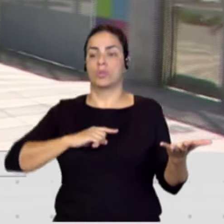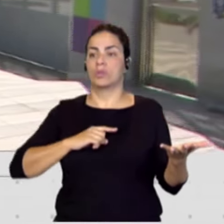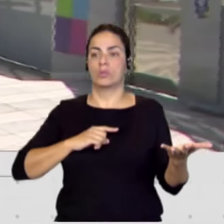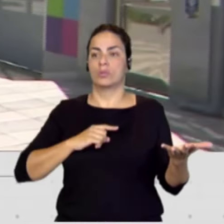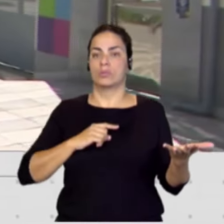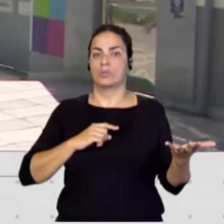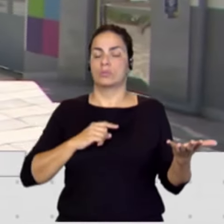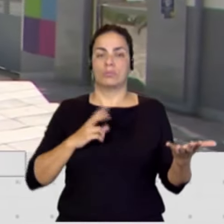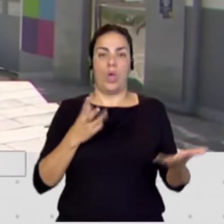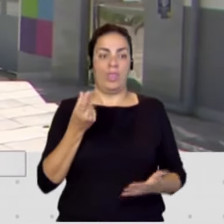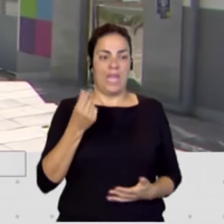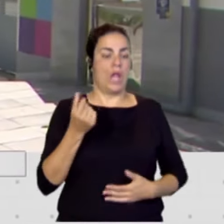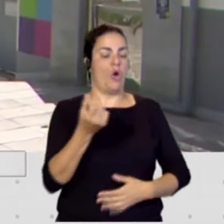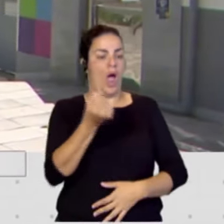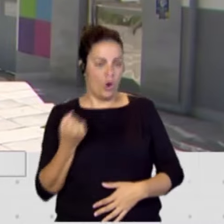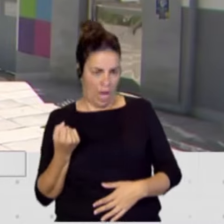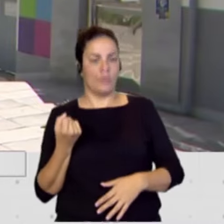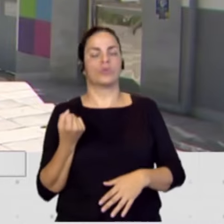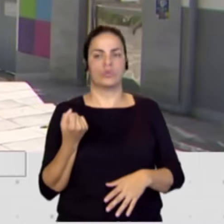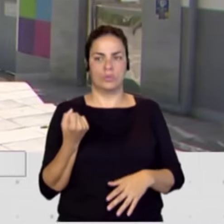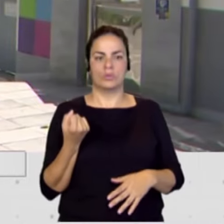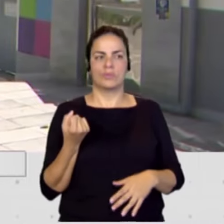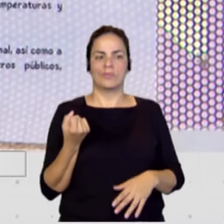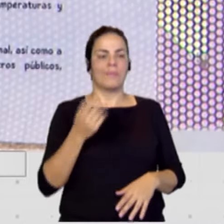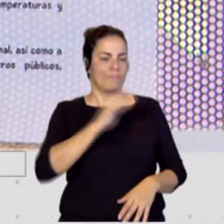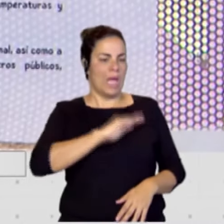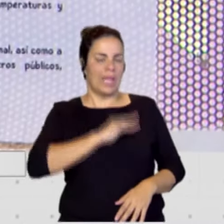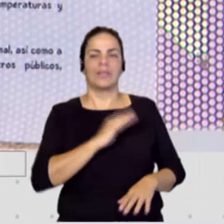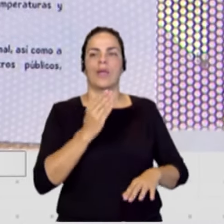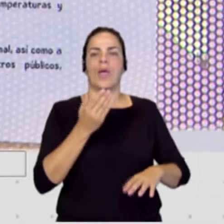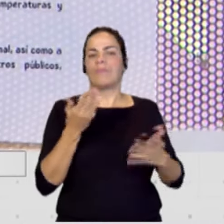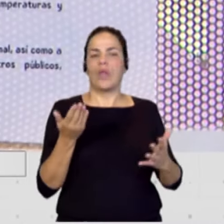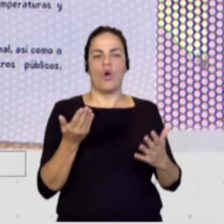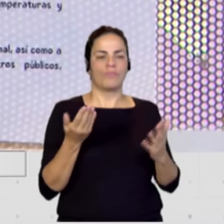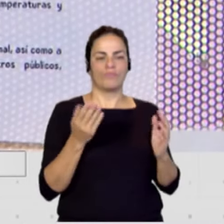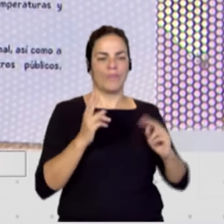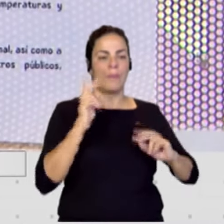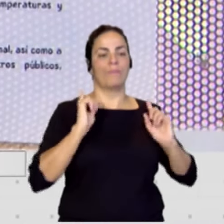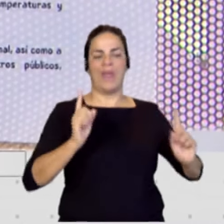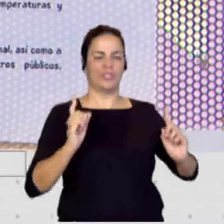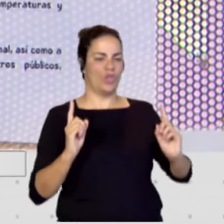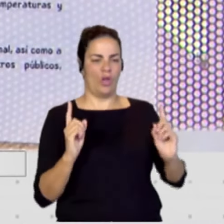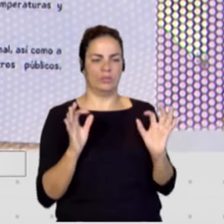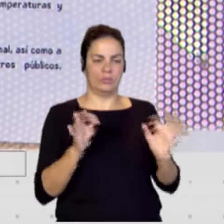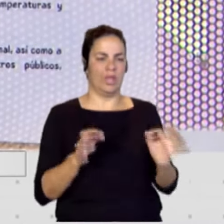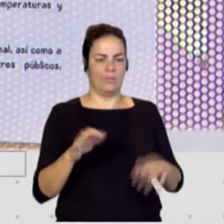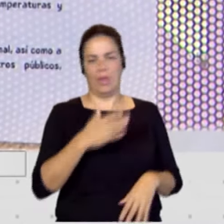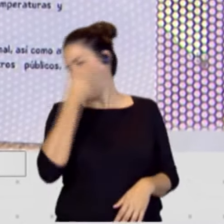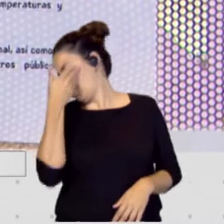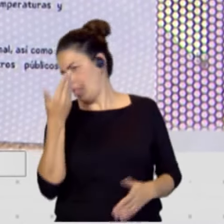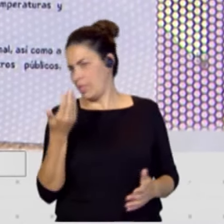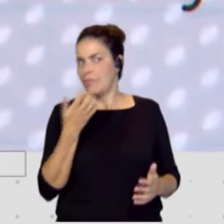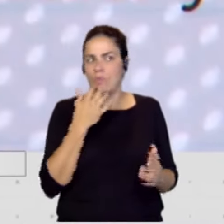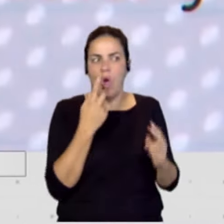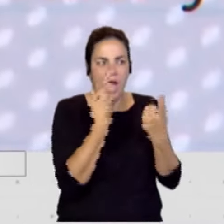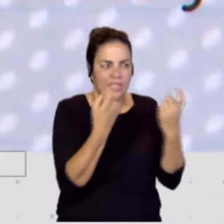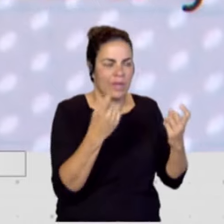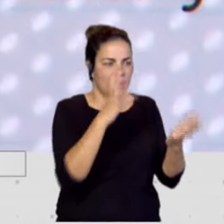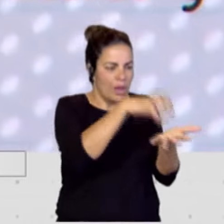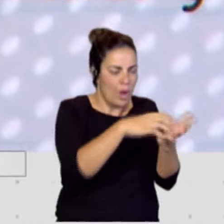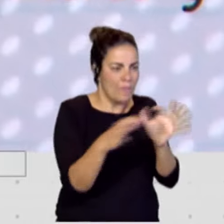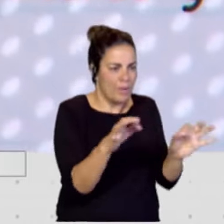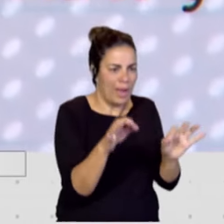des unas construcciones de calidad que no a islen tanto en verano como en invierno el frío y delal aquí no hace falta como los países nórdicos y demás